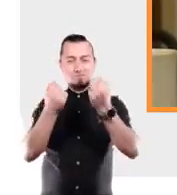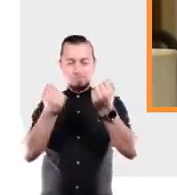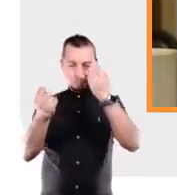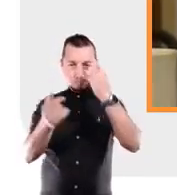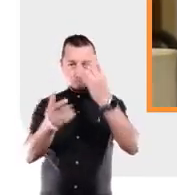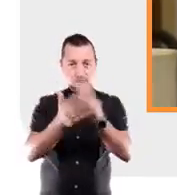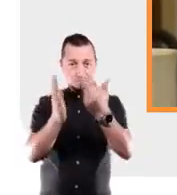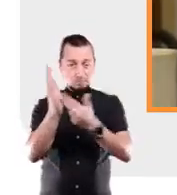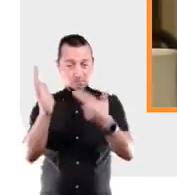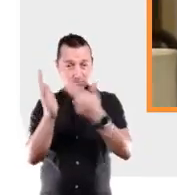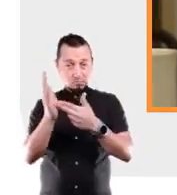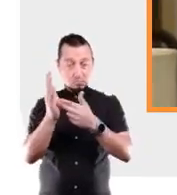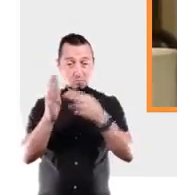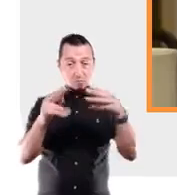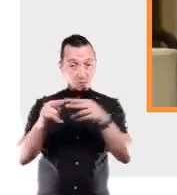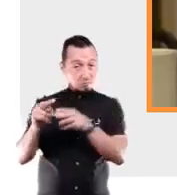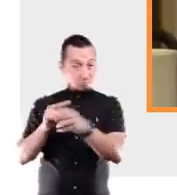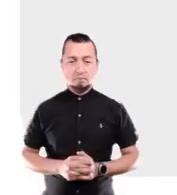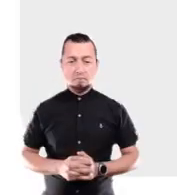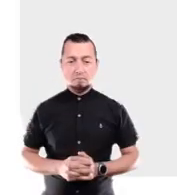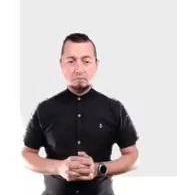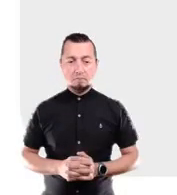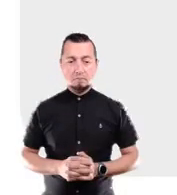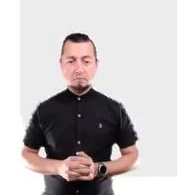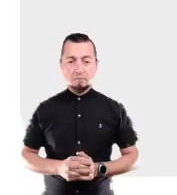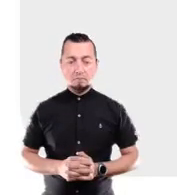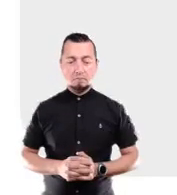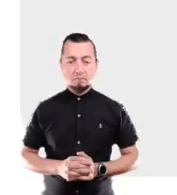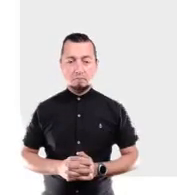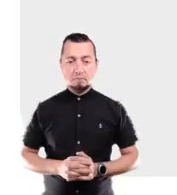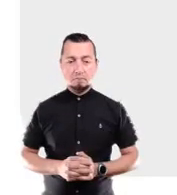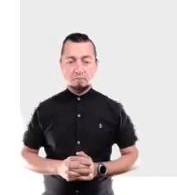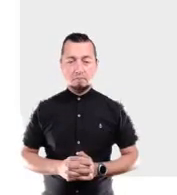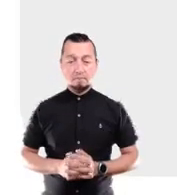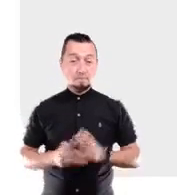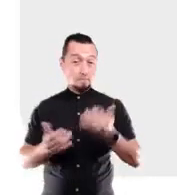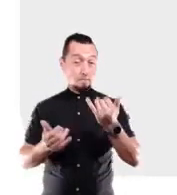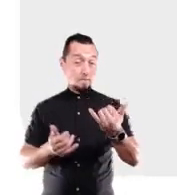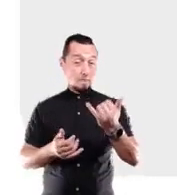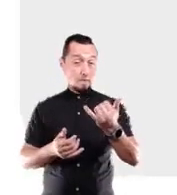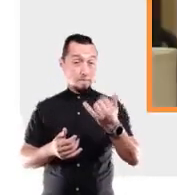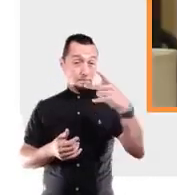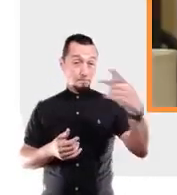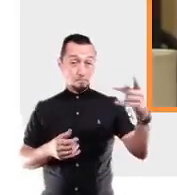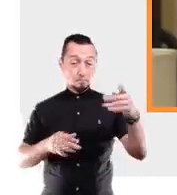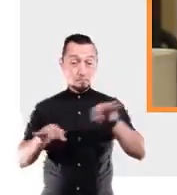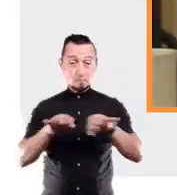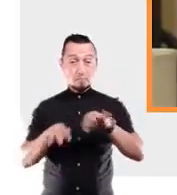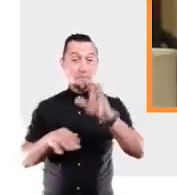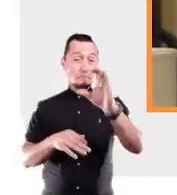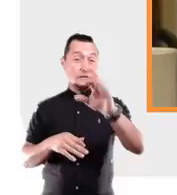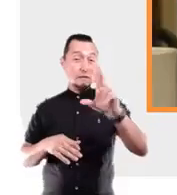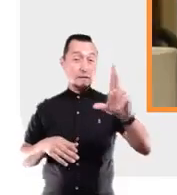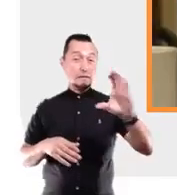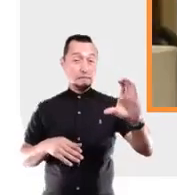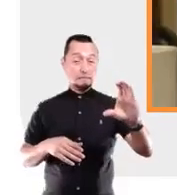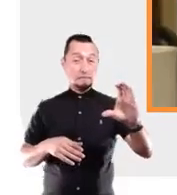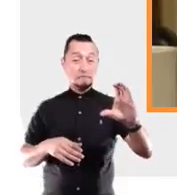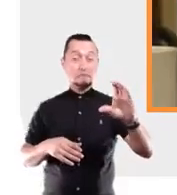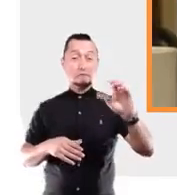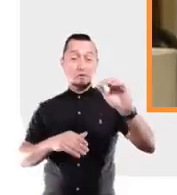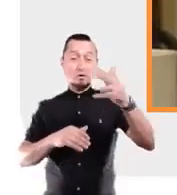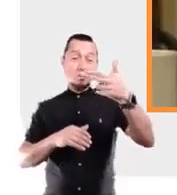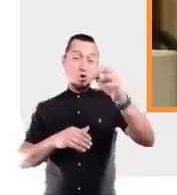las vías férreas dentro de esa zona. Por su parte, CRRC Hong Kong es